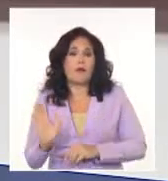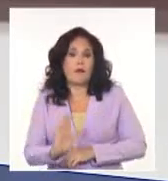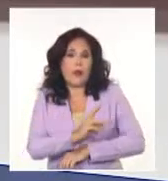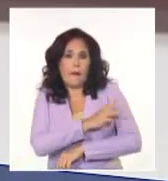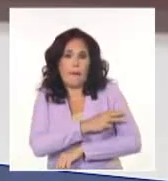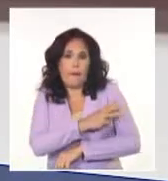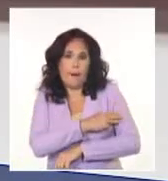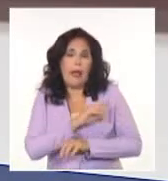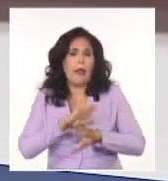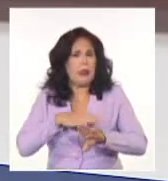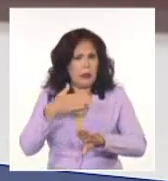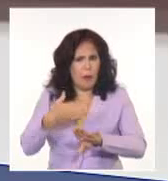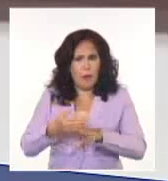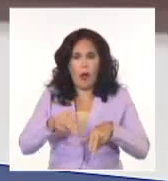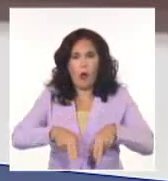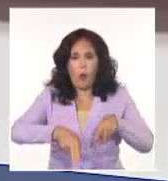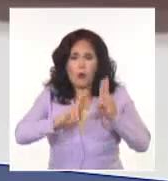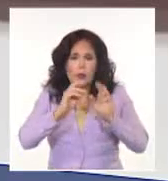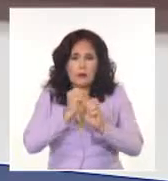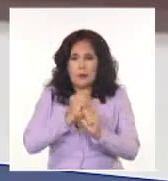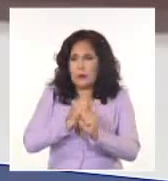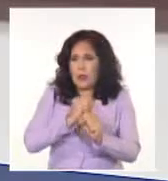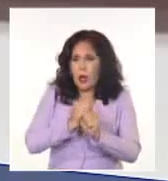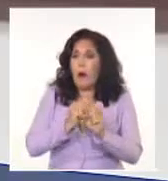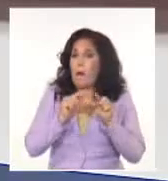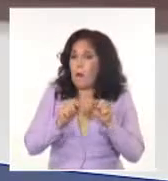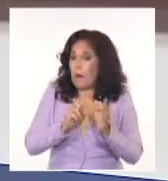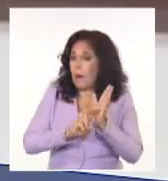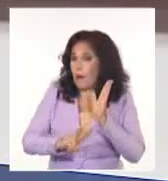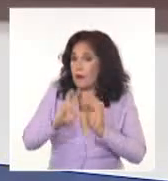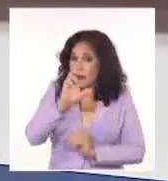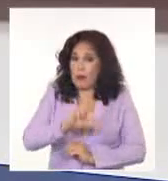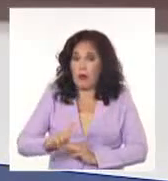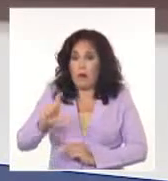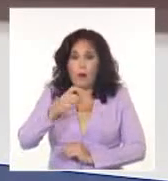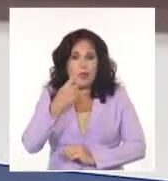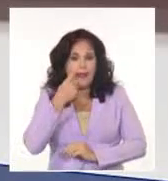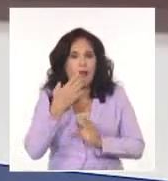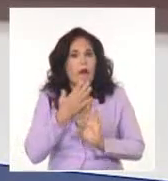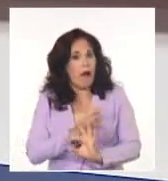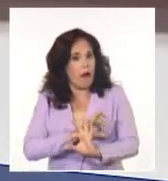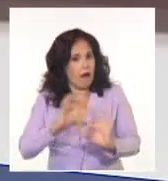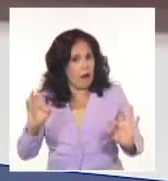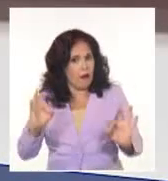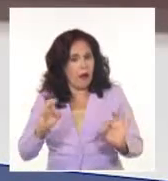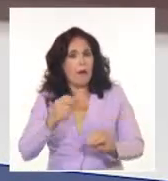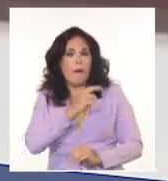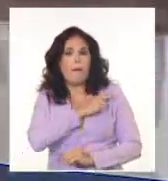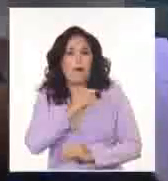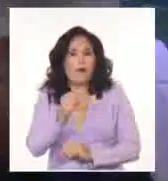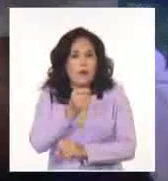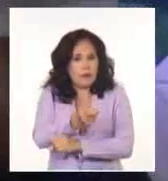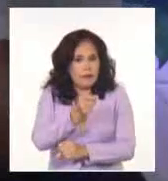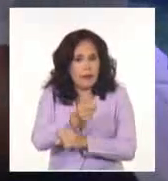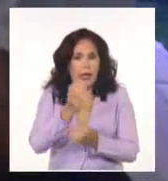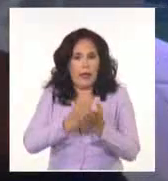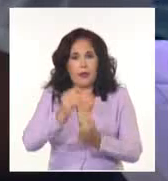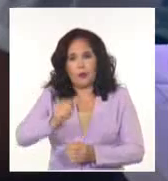desempeño posterior en los hoteles y la planta extrahotelera de la provincia evidencia la calidad de la formación profesional.